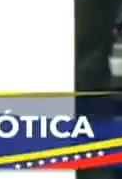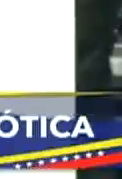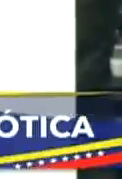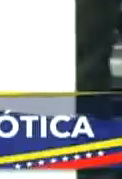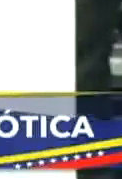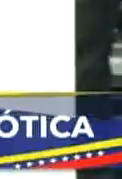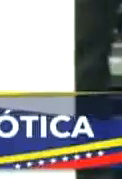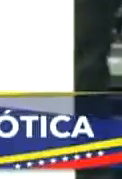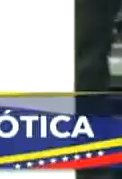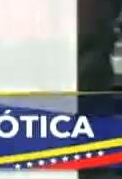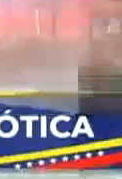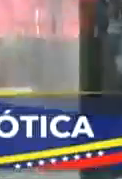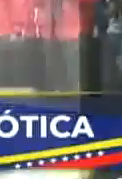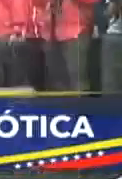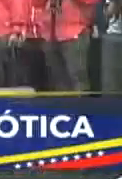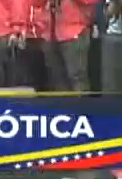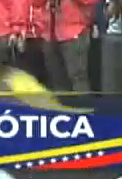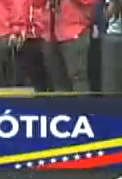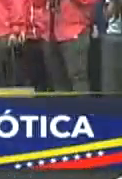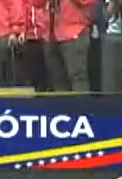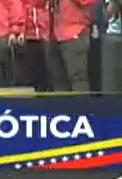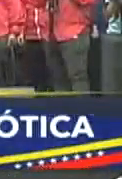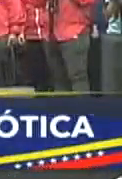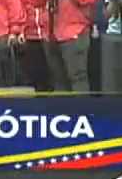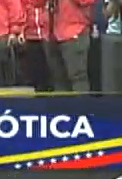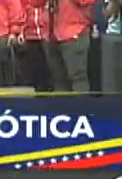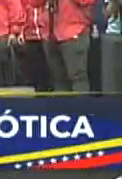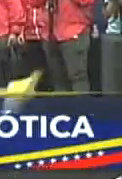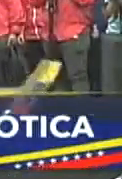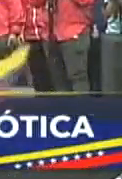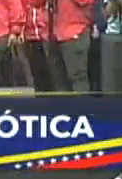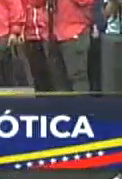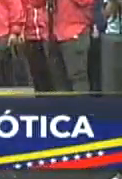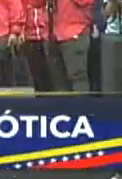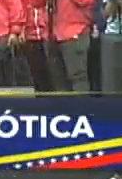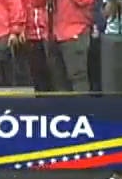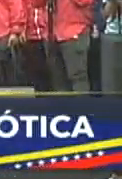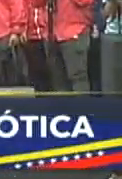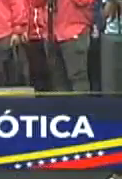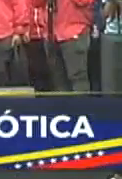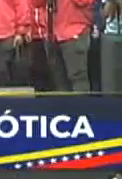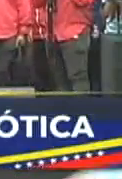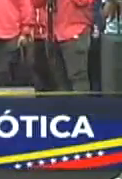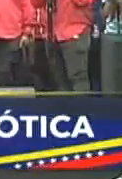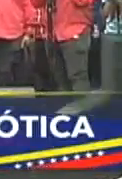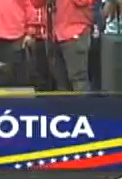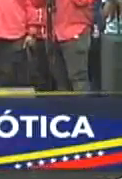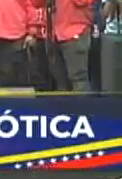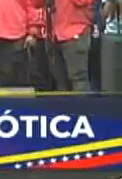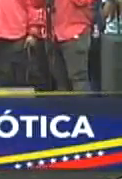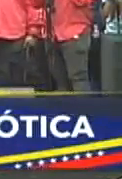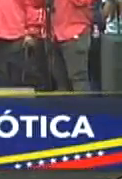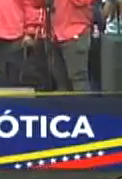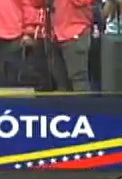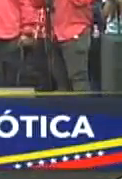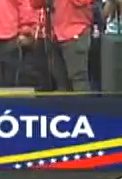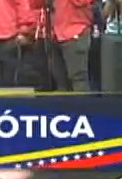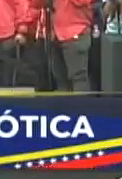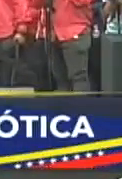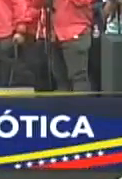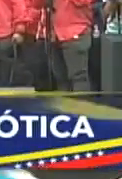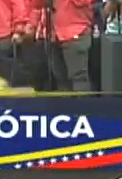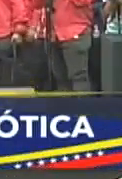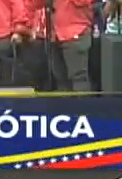se levantaron bien temprano para llegar a Caracas, esta ciudad libertaria, para ratificar que en cada rincón del país